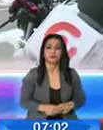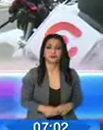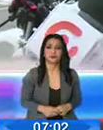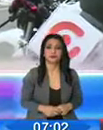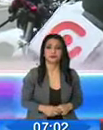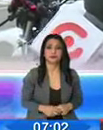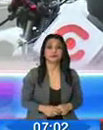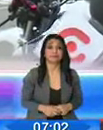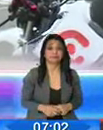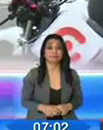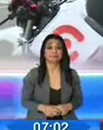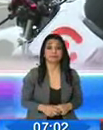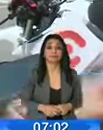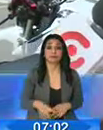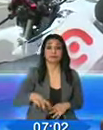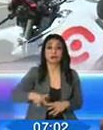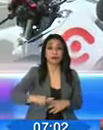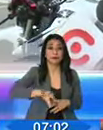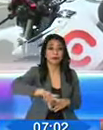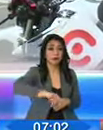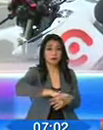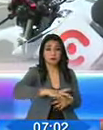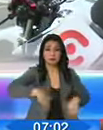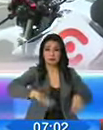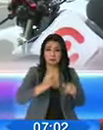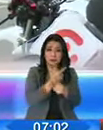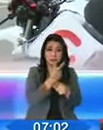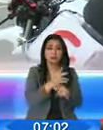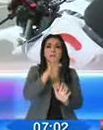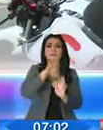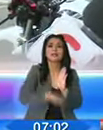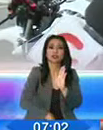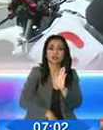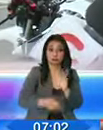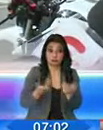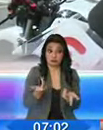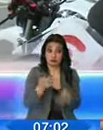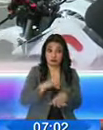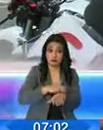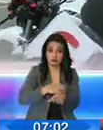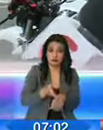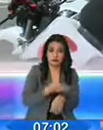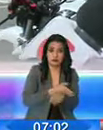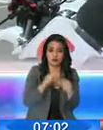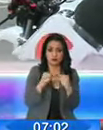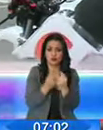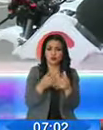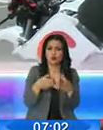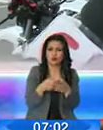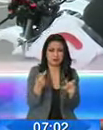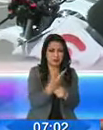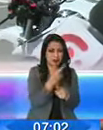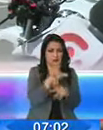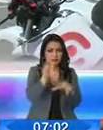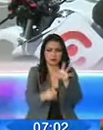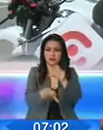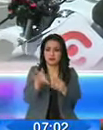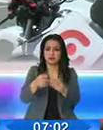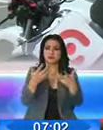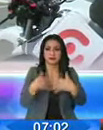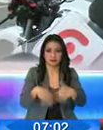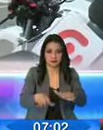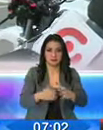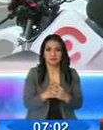reducción bastante importante de lo que es la delincuencia aquí, ya que se ha trabajado específicamente en desarticular organizaciones criminales. Tanto es